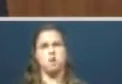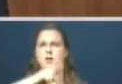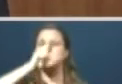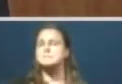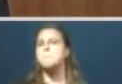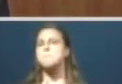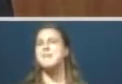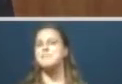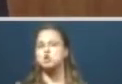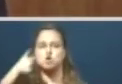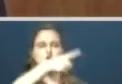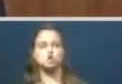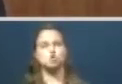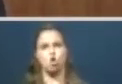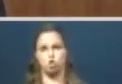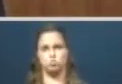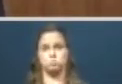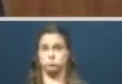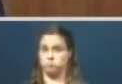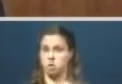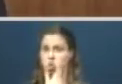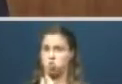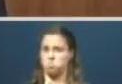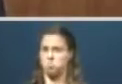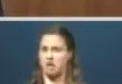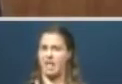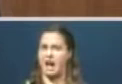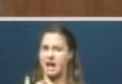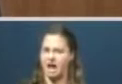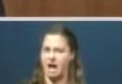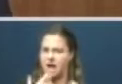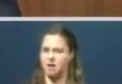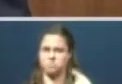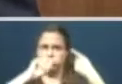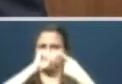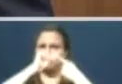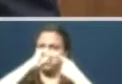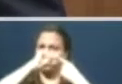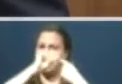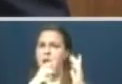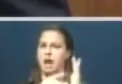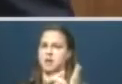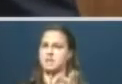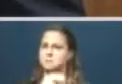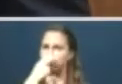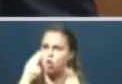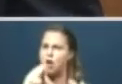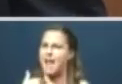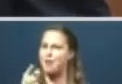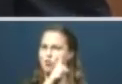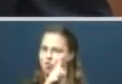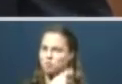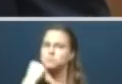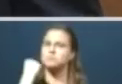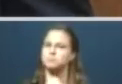de todos a nuestra comunidad nadie le ha regalado su posición destacada en materia de calidad de sus servicios públicos se la ha ganado